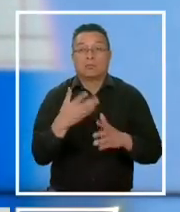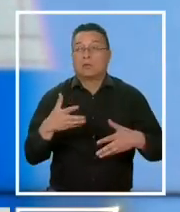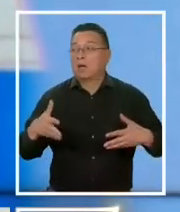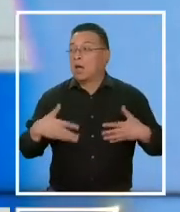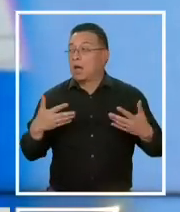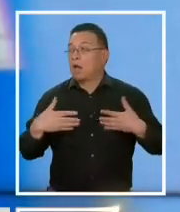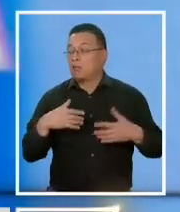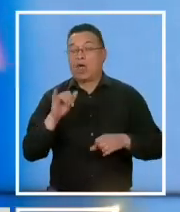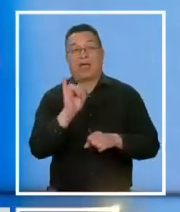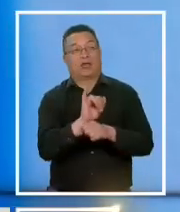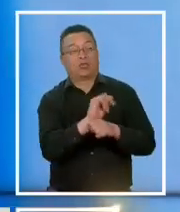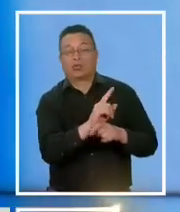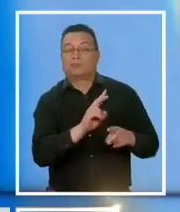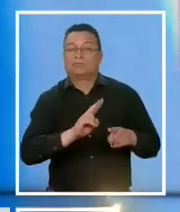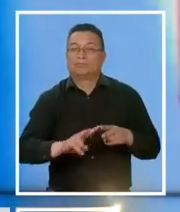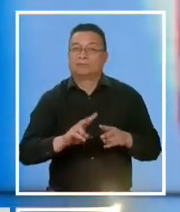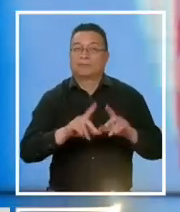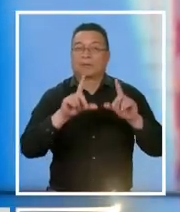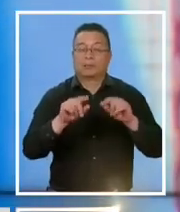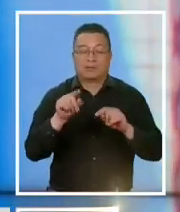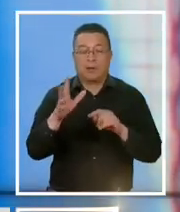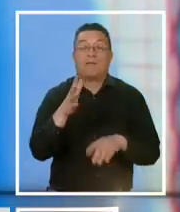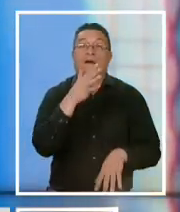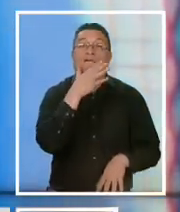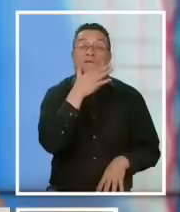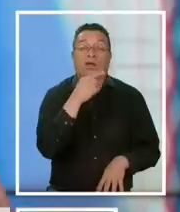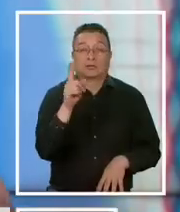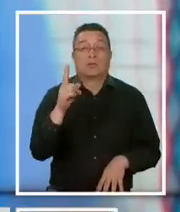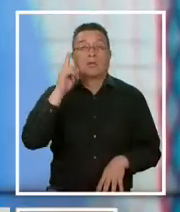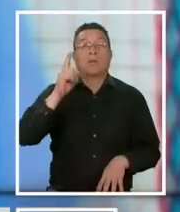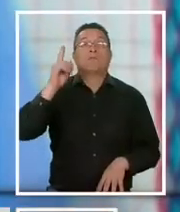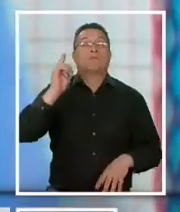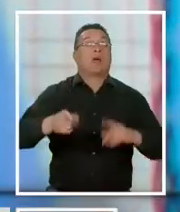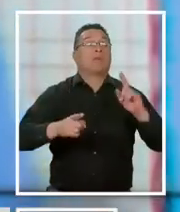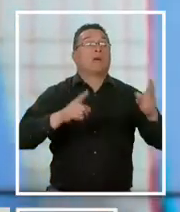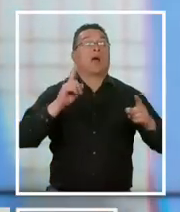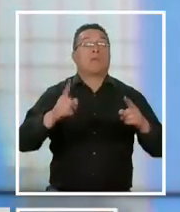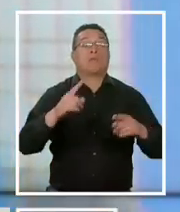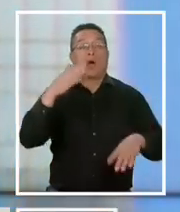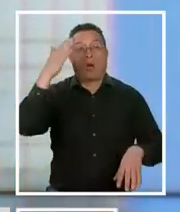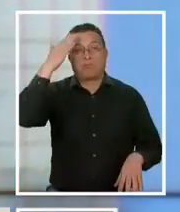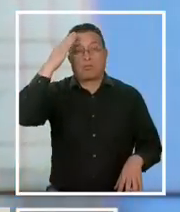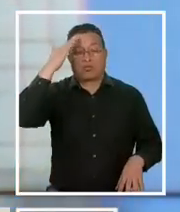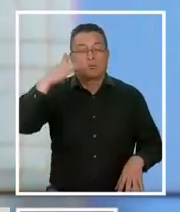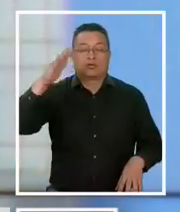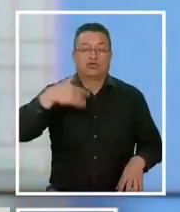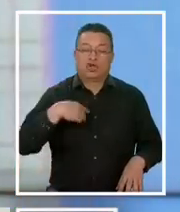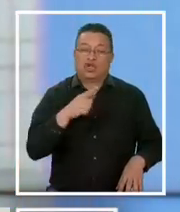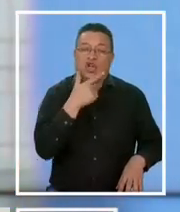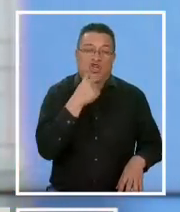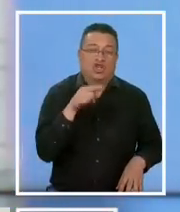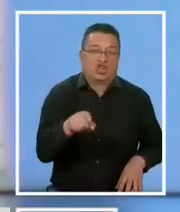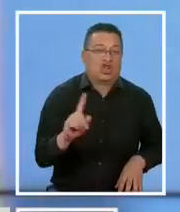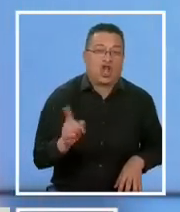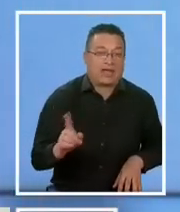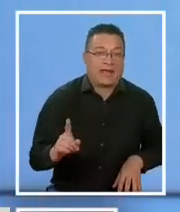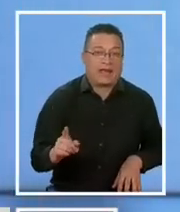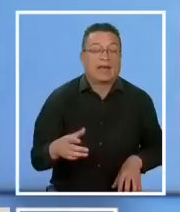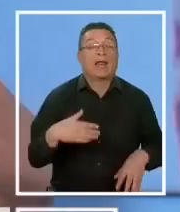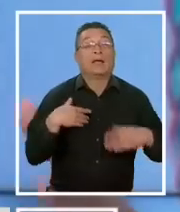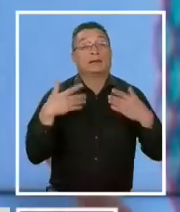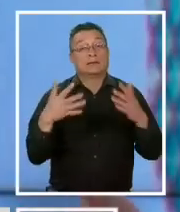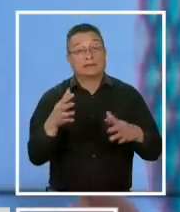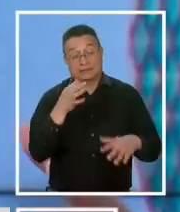de que la solución sea institucional eso le despeja el camino a los autoritarismo y al populismo yo no quiero ninguna de esas dos cosas para Chile dicho eso Entonces